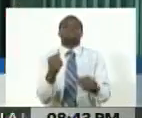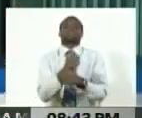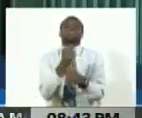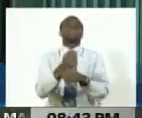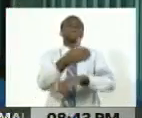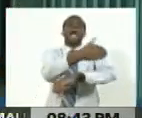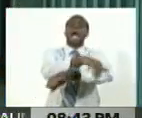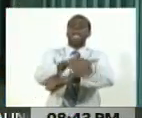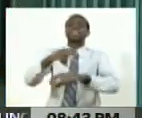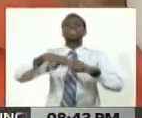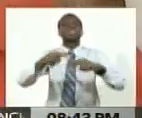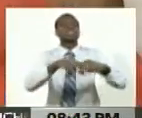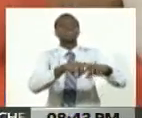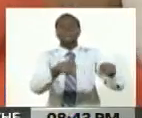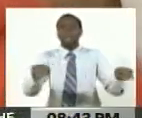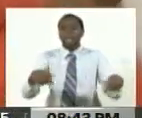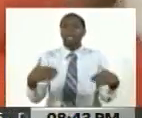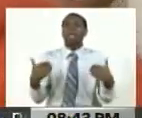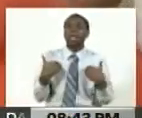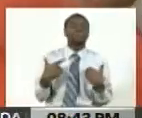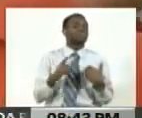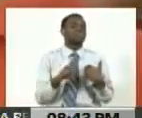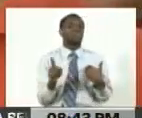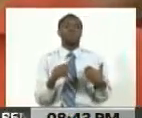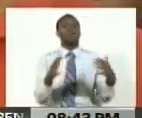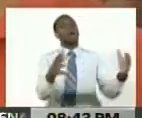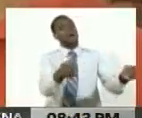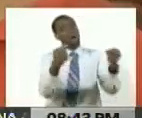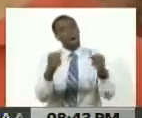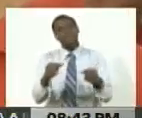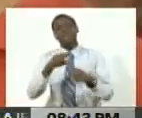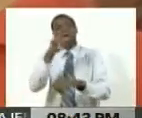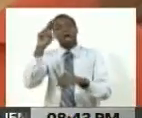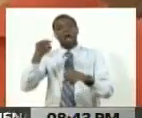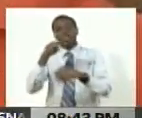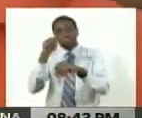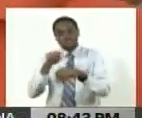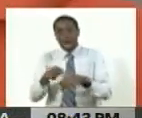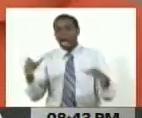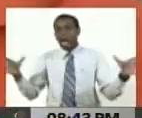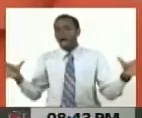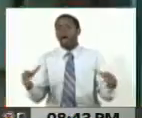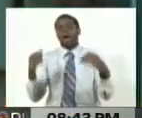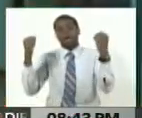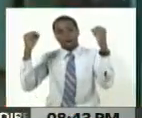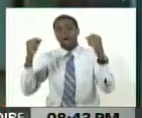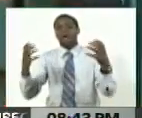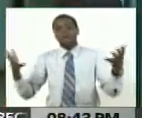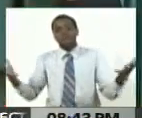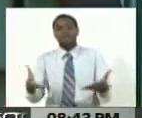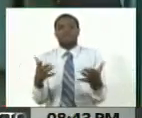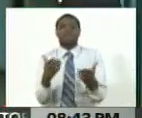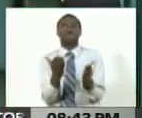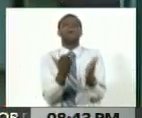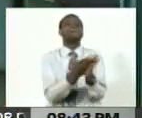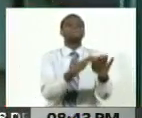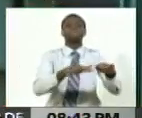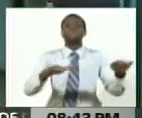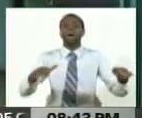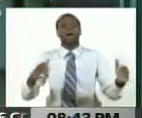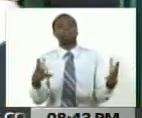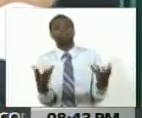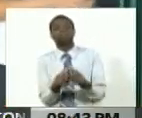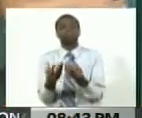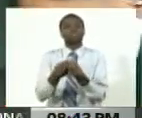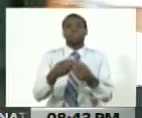calle, que no es más que volver a retomar los espacios naturales para el encuentro de la familia. La lucha por nuestros chamos es lo que nos motiva y lo que nos hace